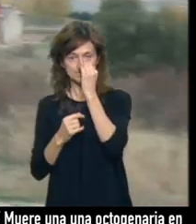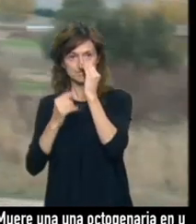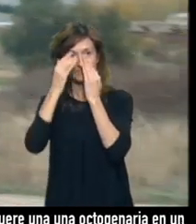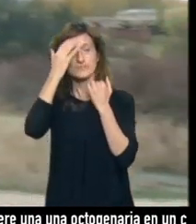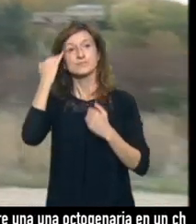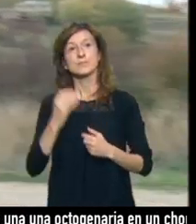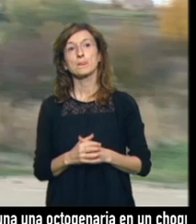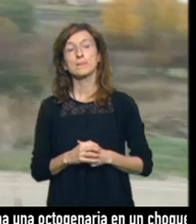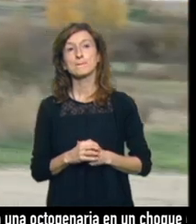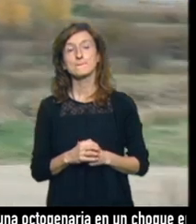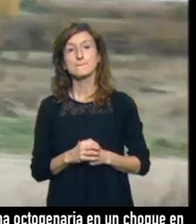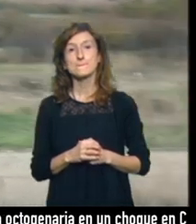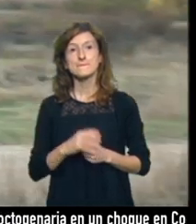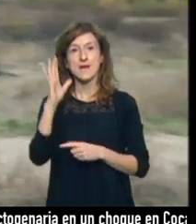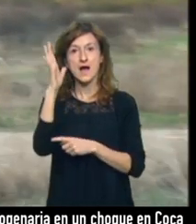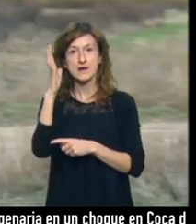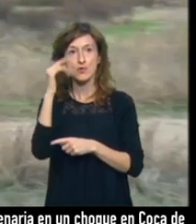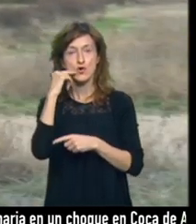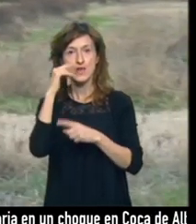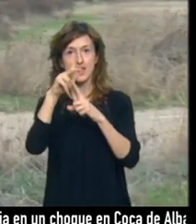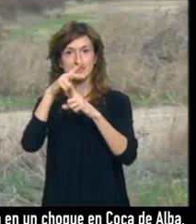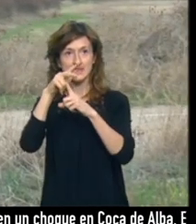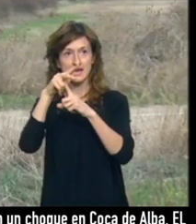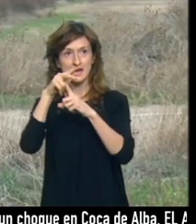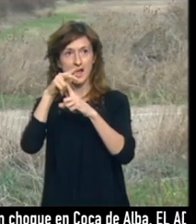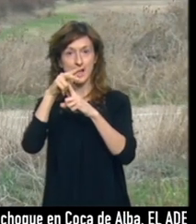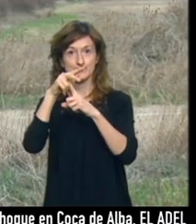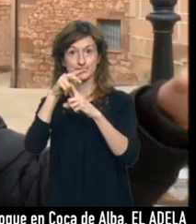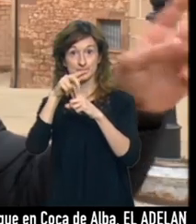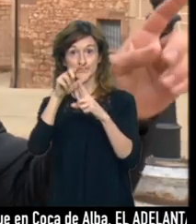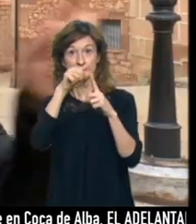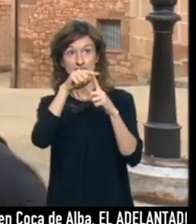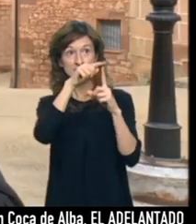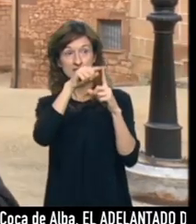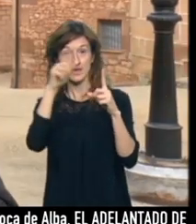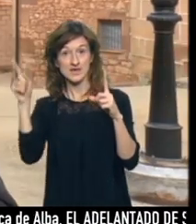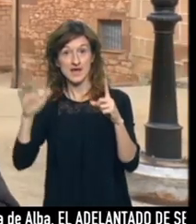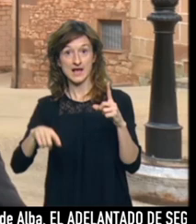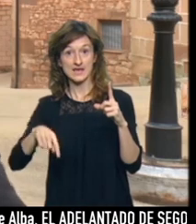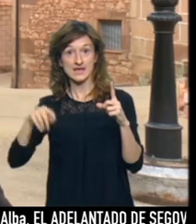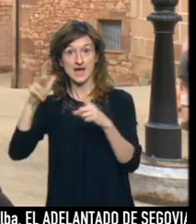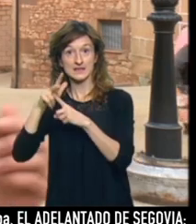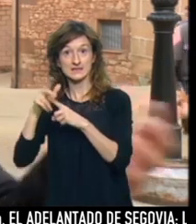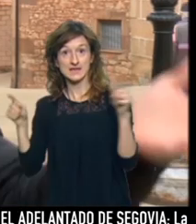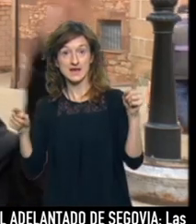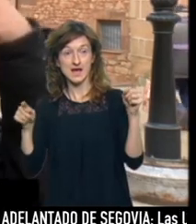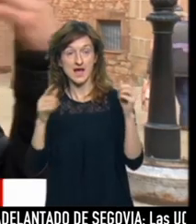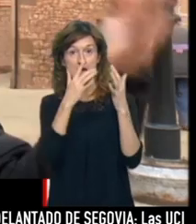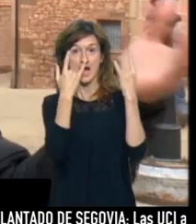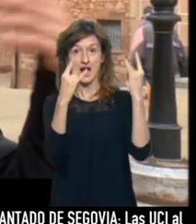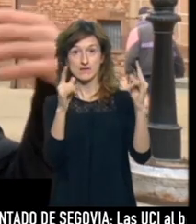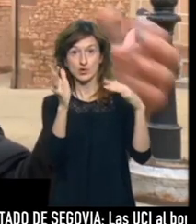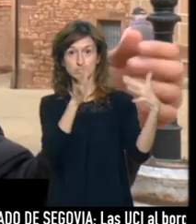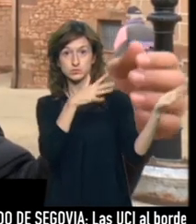árboles entre la antena que es el Alto Rey, de donde viene la señal, y la antena que tenemos aquí, y esos árboles, como